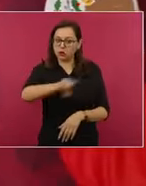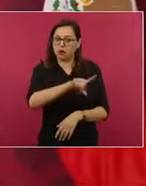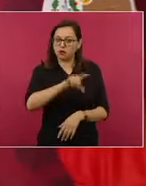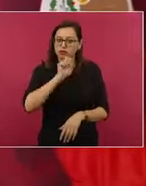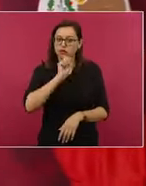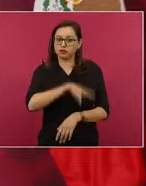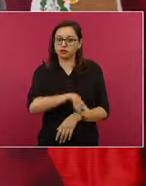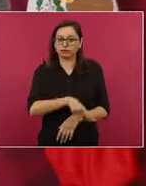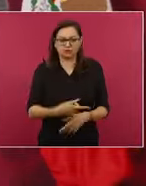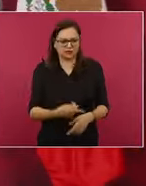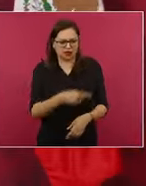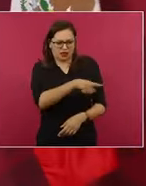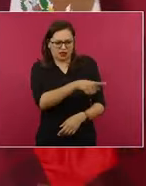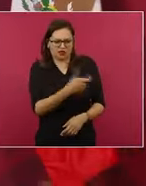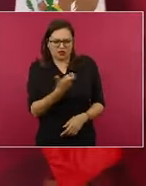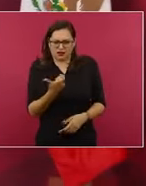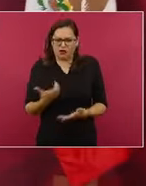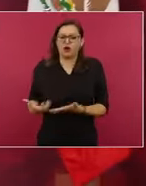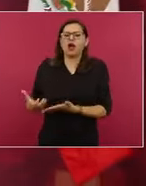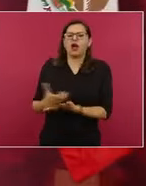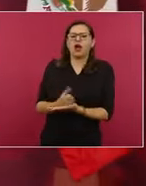Porque ¿de dónde vienen los ingresos